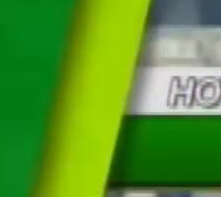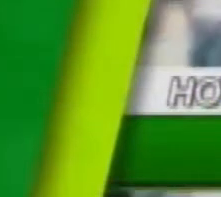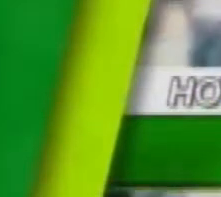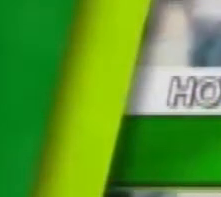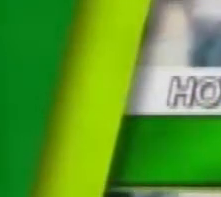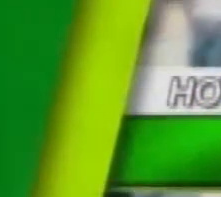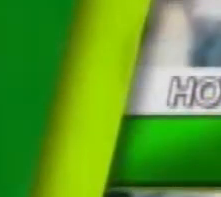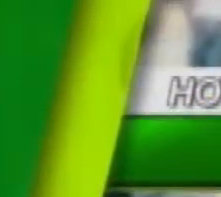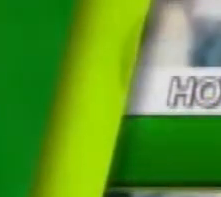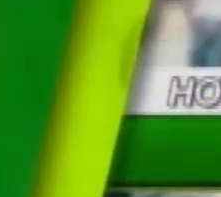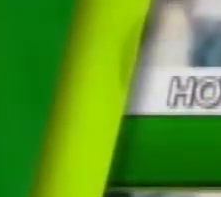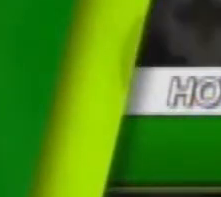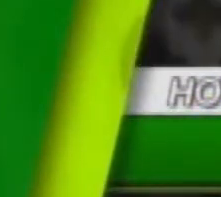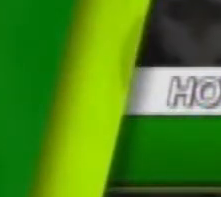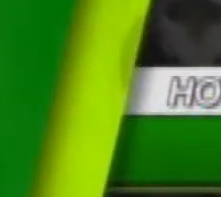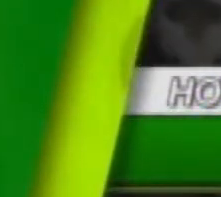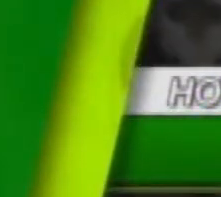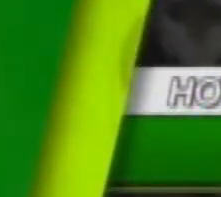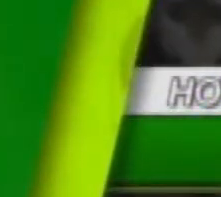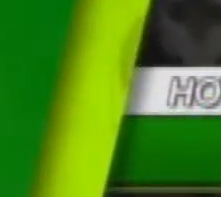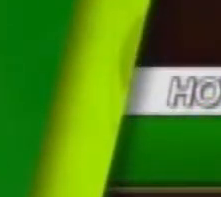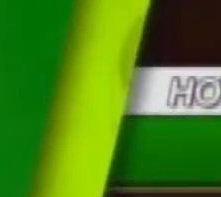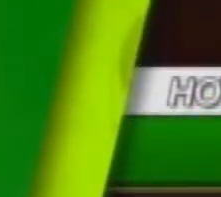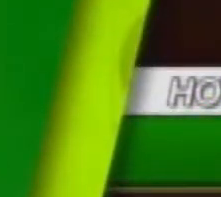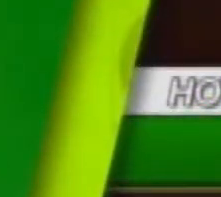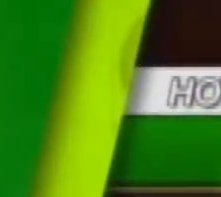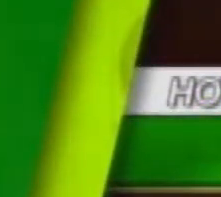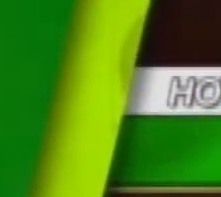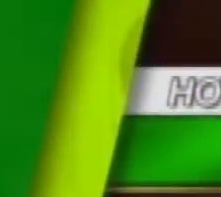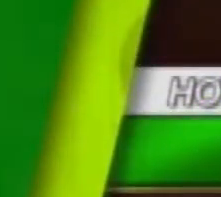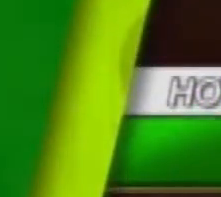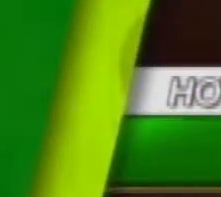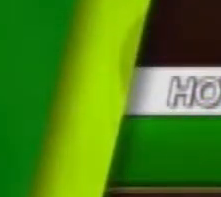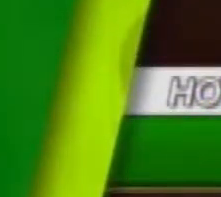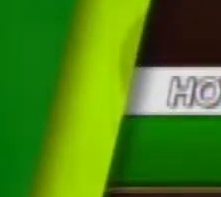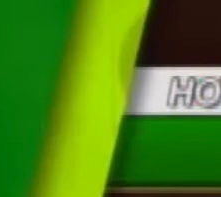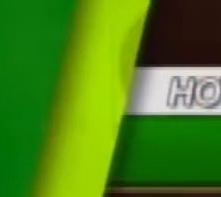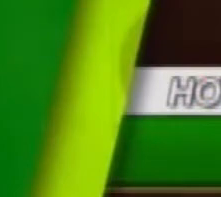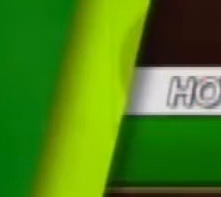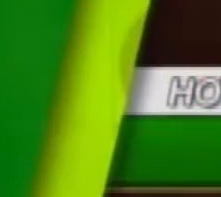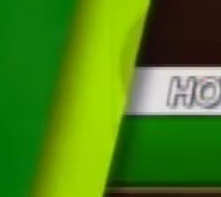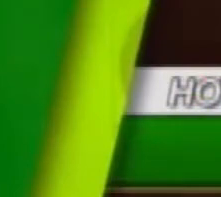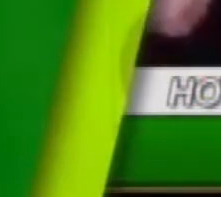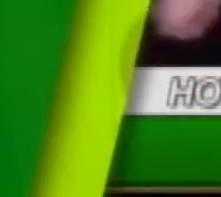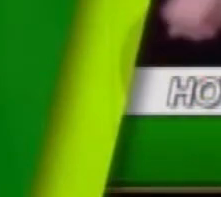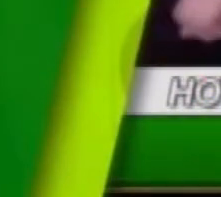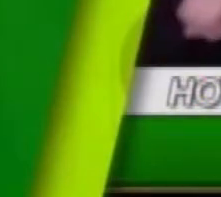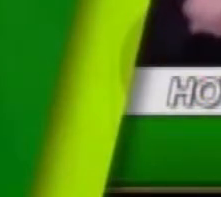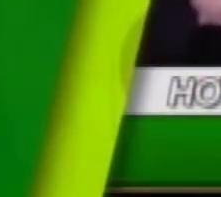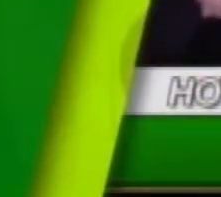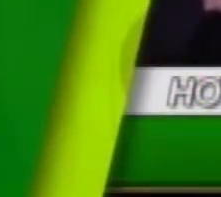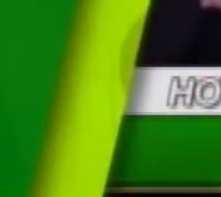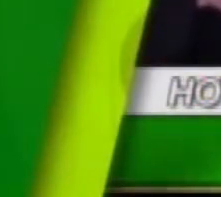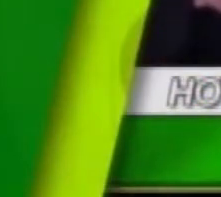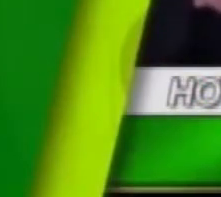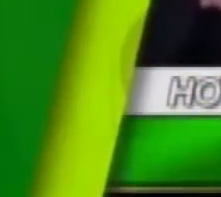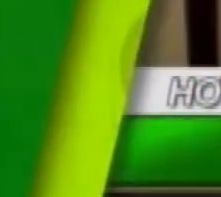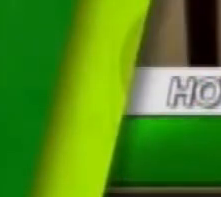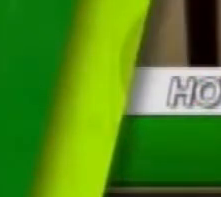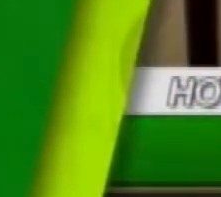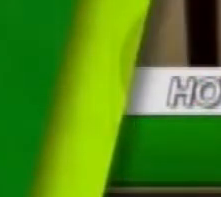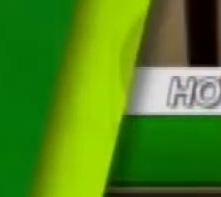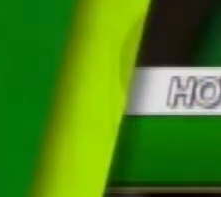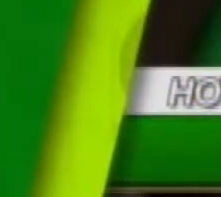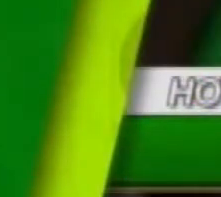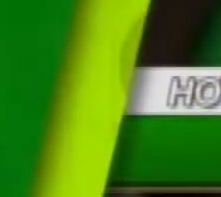Reapareció Juanchito Acuña e Iván Name. Y aunque no es abuelo, este dirigente amenaza con hacer trizas.